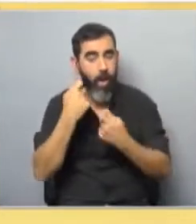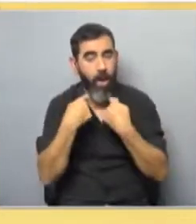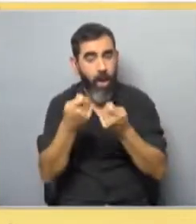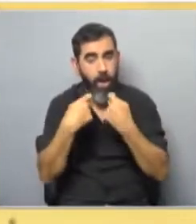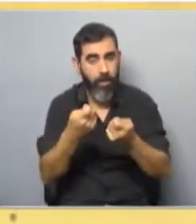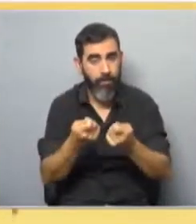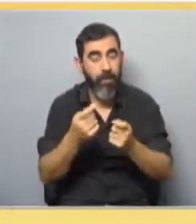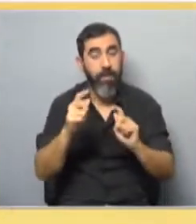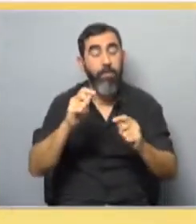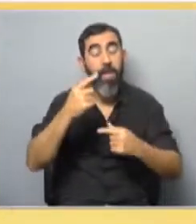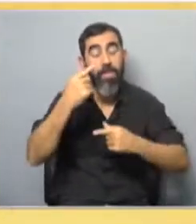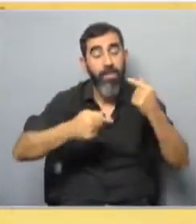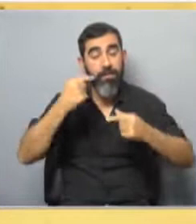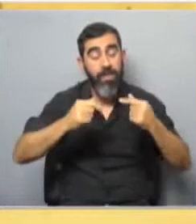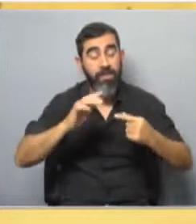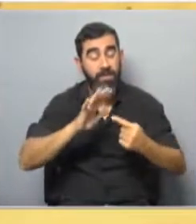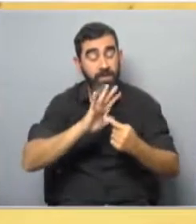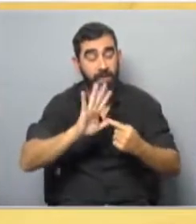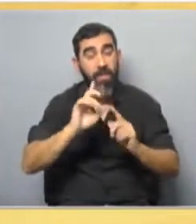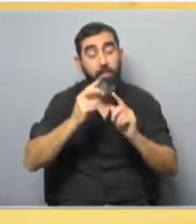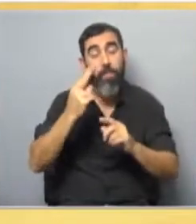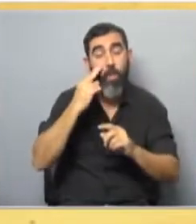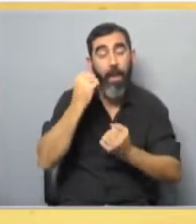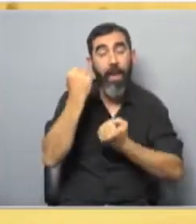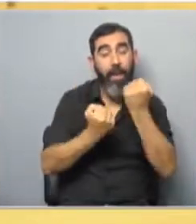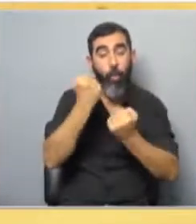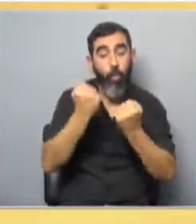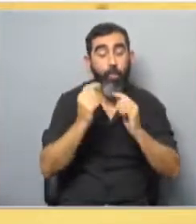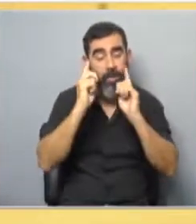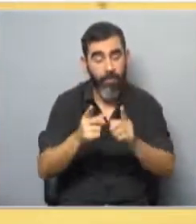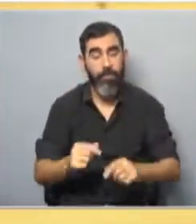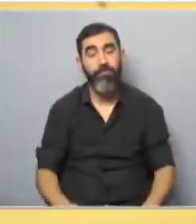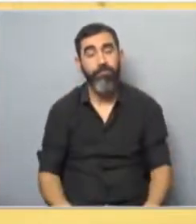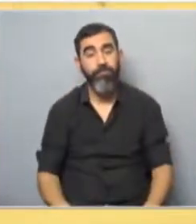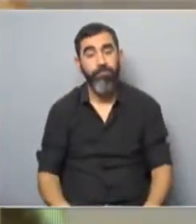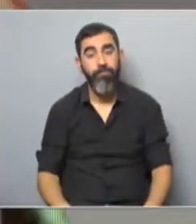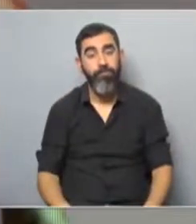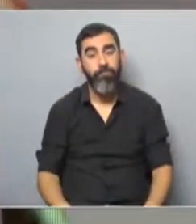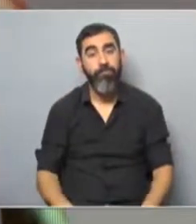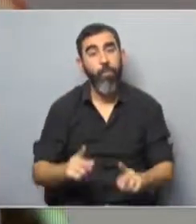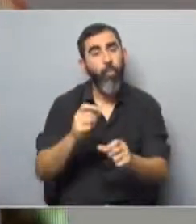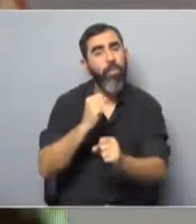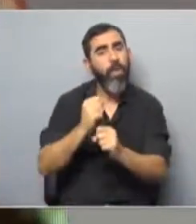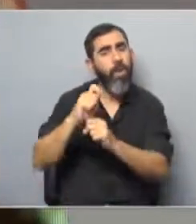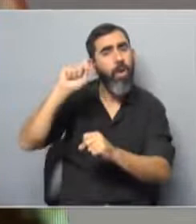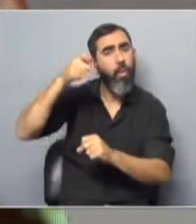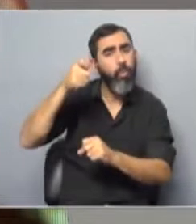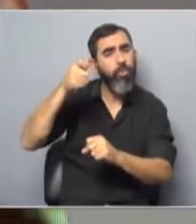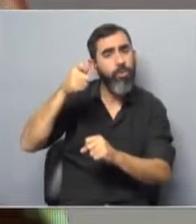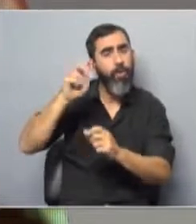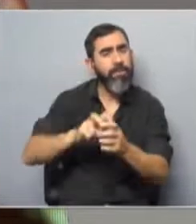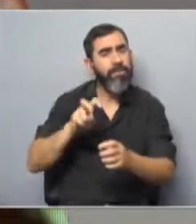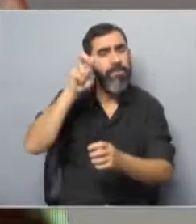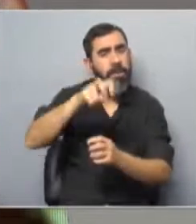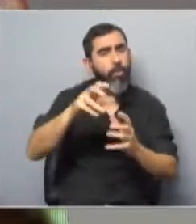además de la parte de biodiversidad y ecología, también está afectando la economía del hombre. Ustedes trabajaron para UTE, por ejemplo, o para Salto Grande,